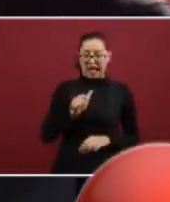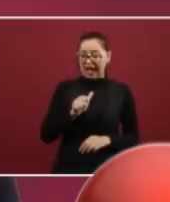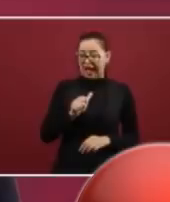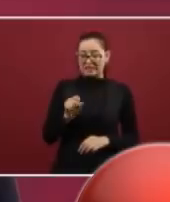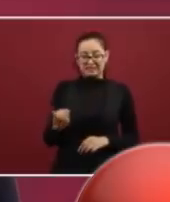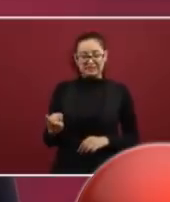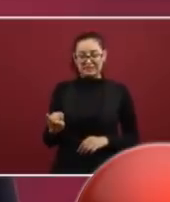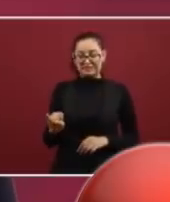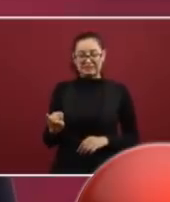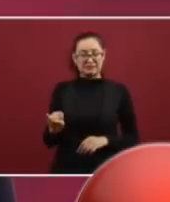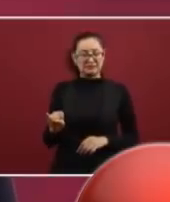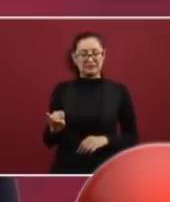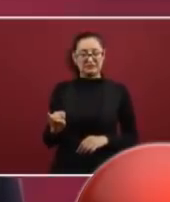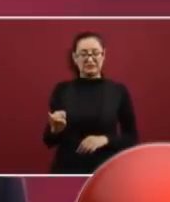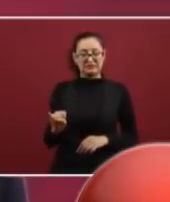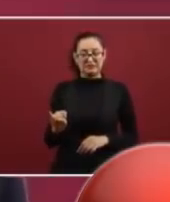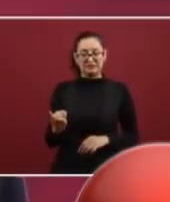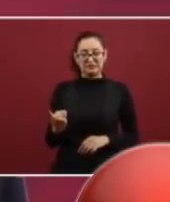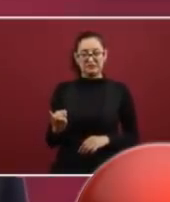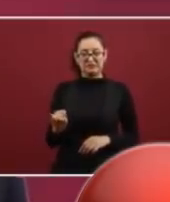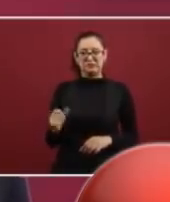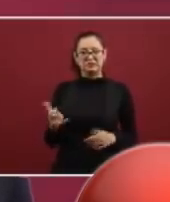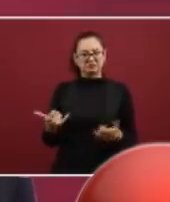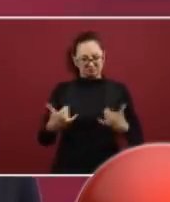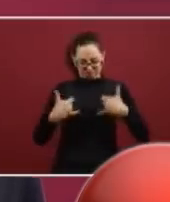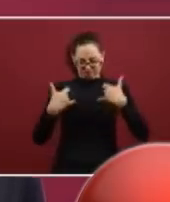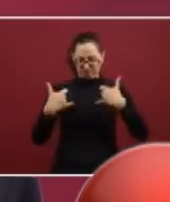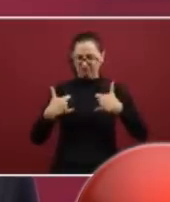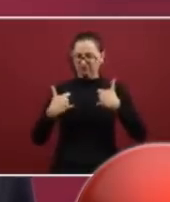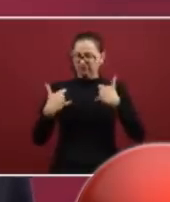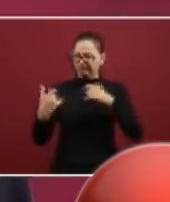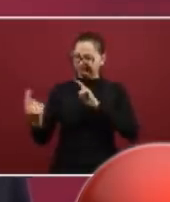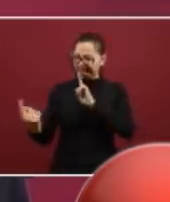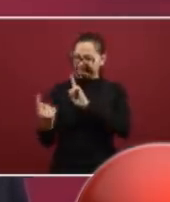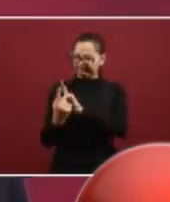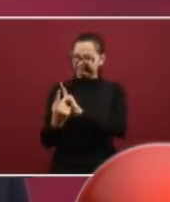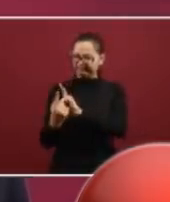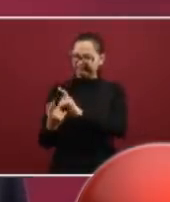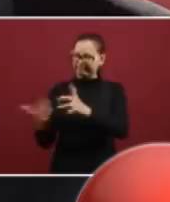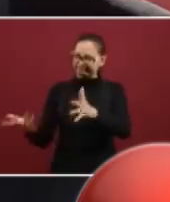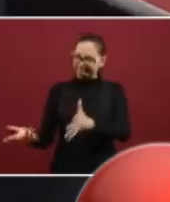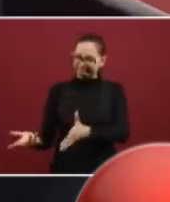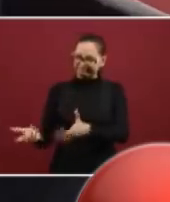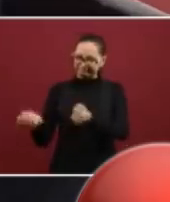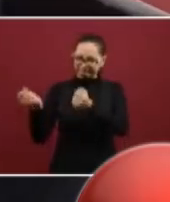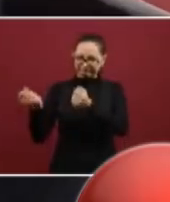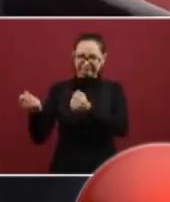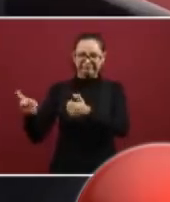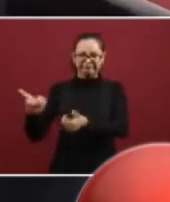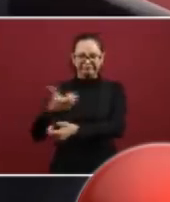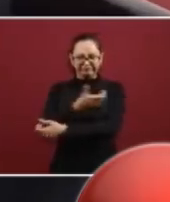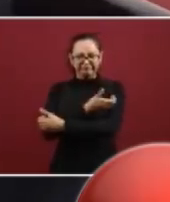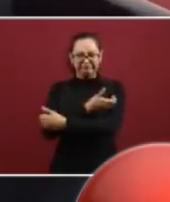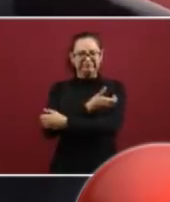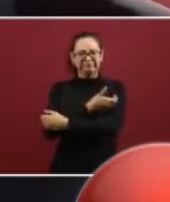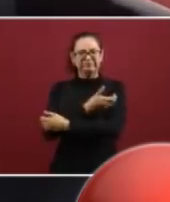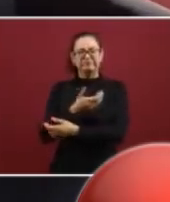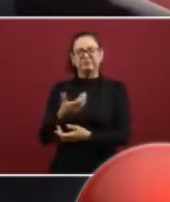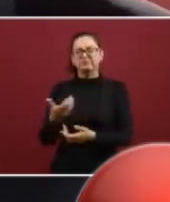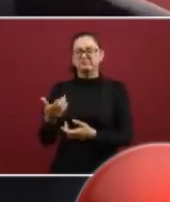para abrazar a los jóvenes, para sacar a los jóvenes de